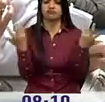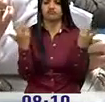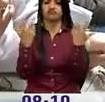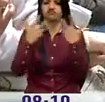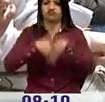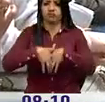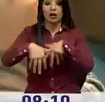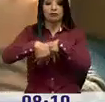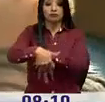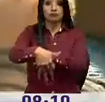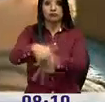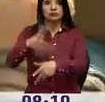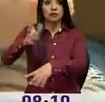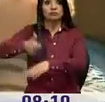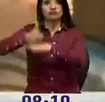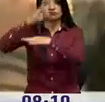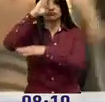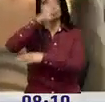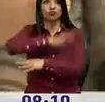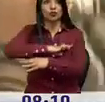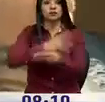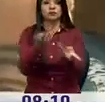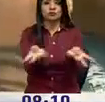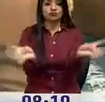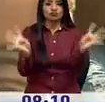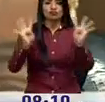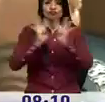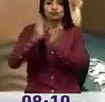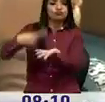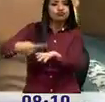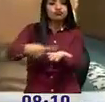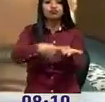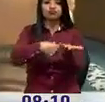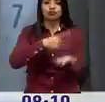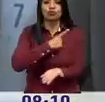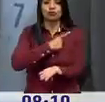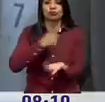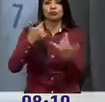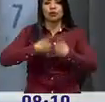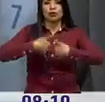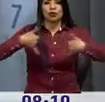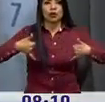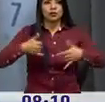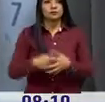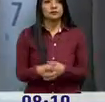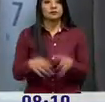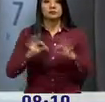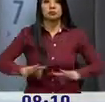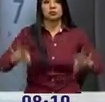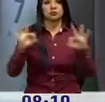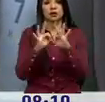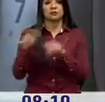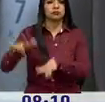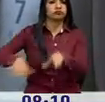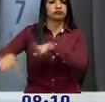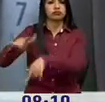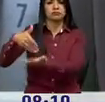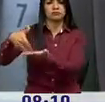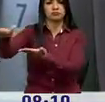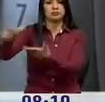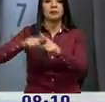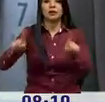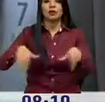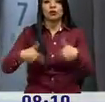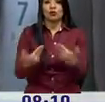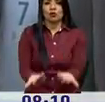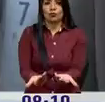municipales llegaron al centro de comercio y mantuvieron una reunión con los dueños de los locales es necesario de que nosotros retiremos el comercio informal pero hay que